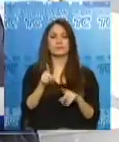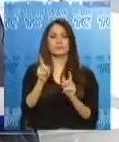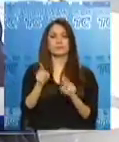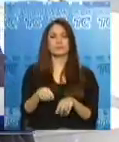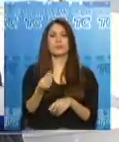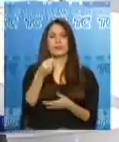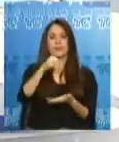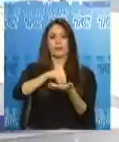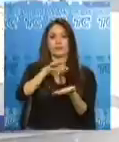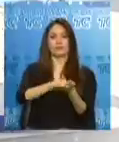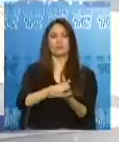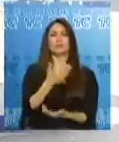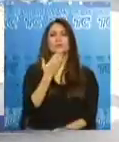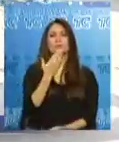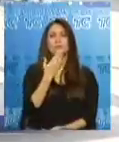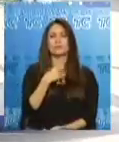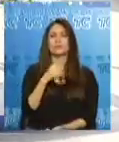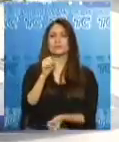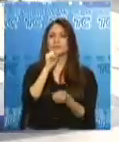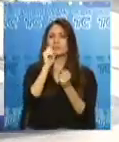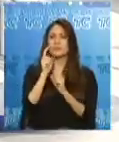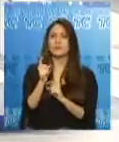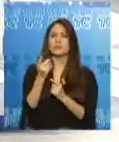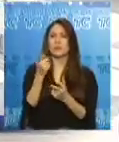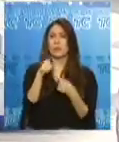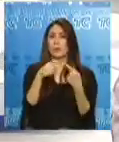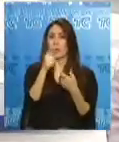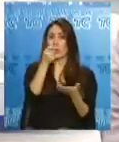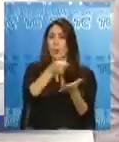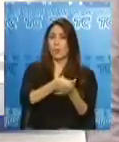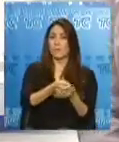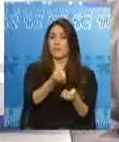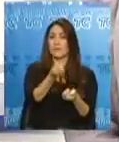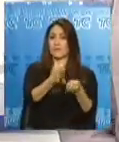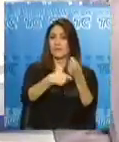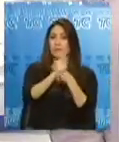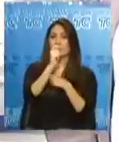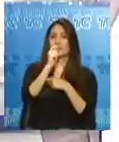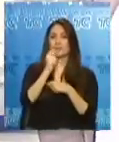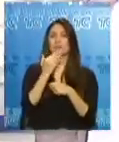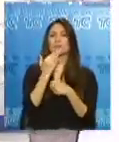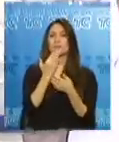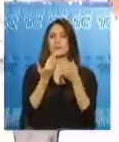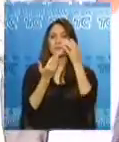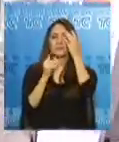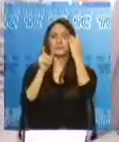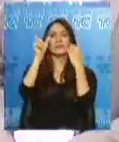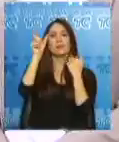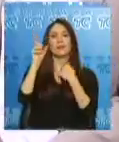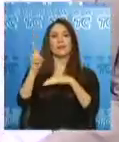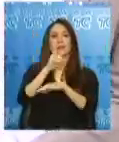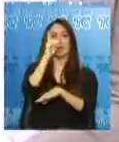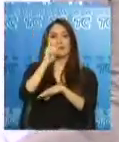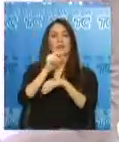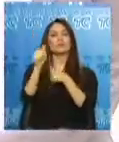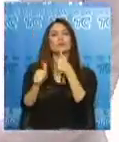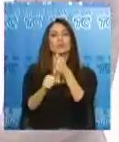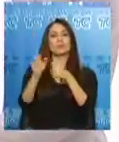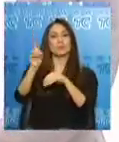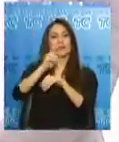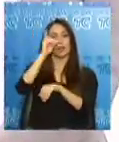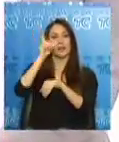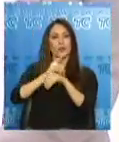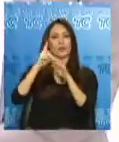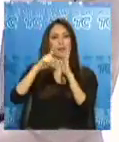va a gravar justamente en función de la compra-venta de bienes inmuebles para el futuro. Le pregunto a la directora, a la subdirectora del Servicio de